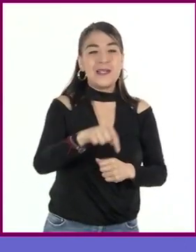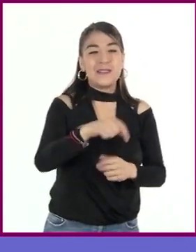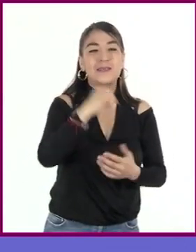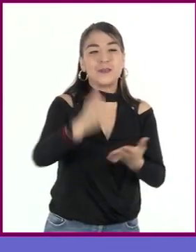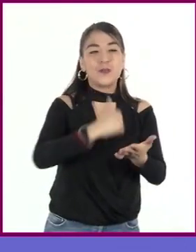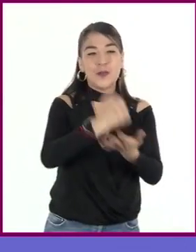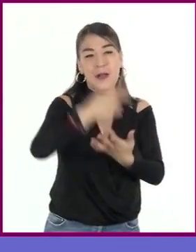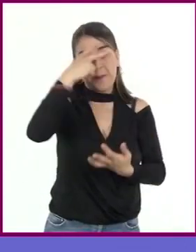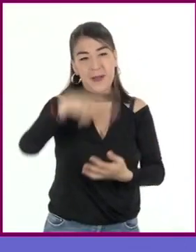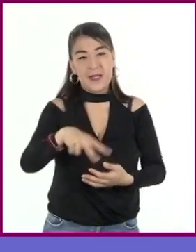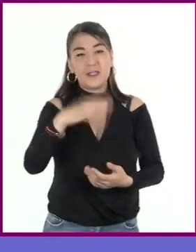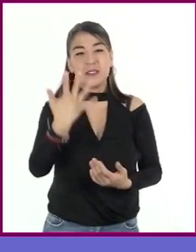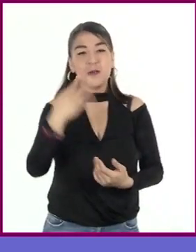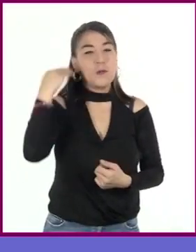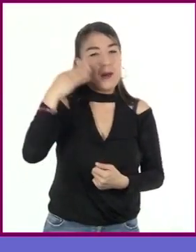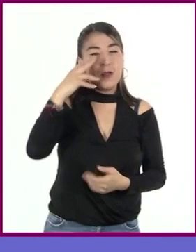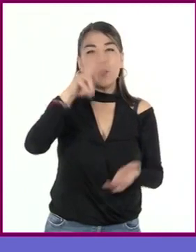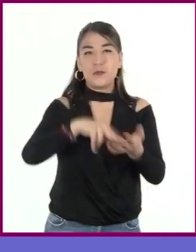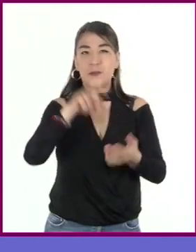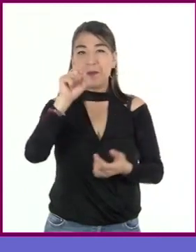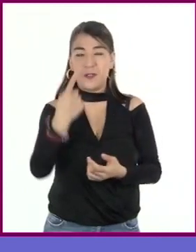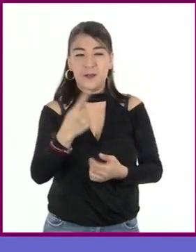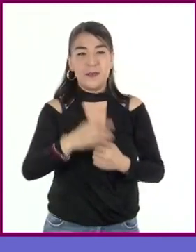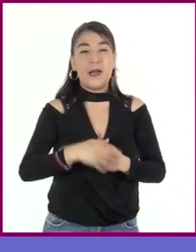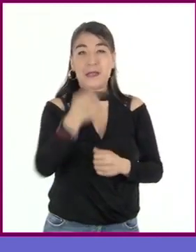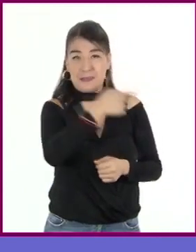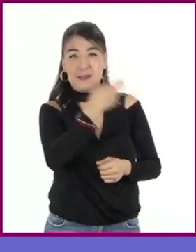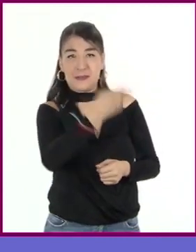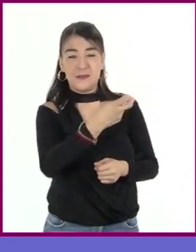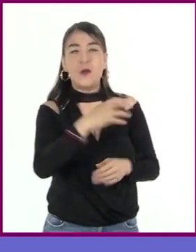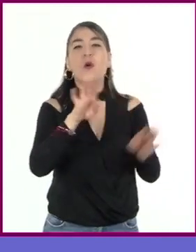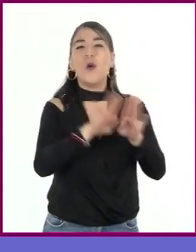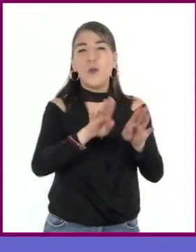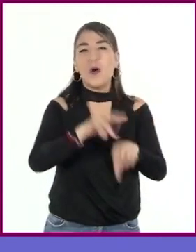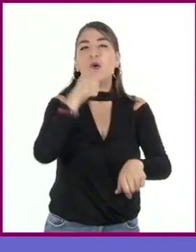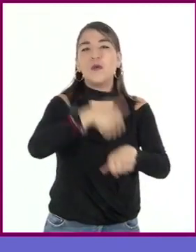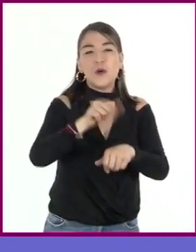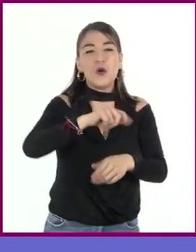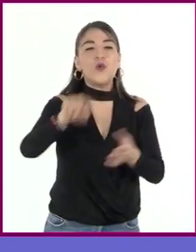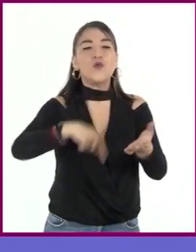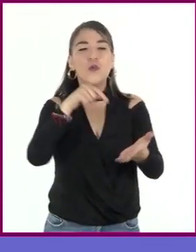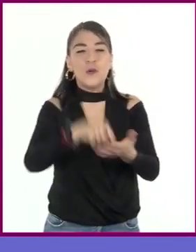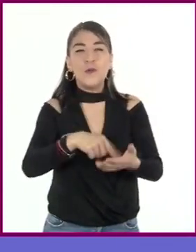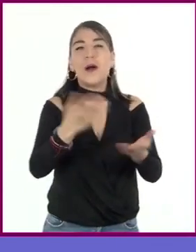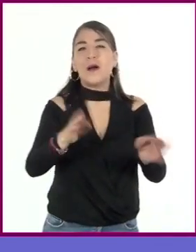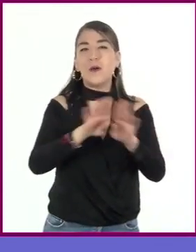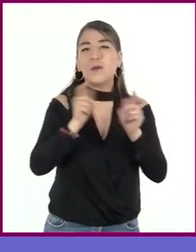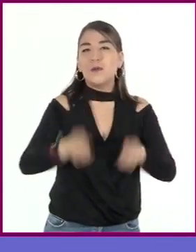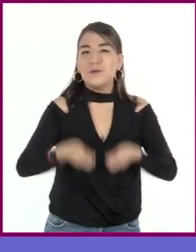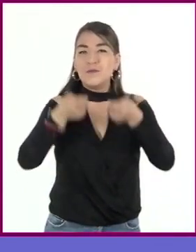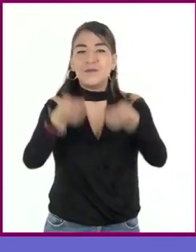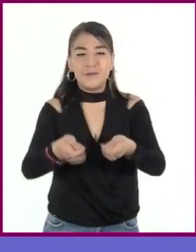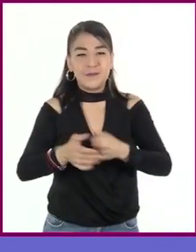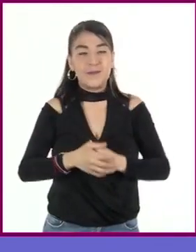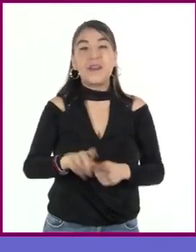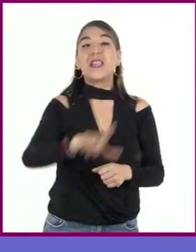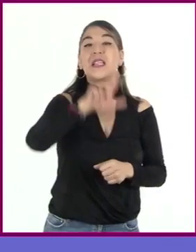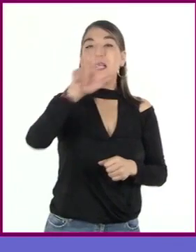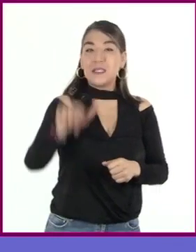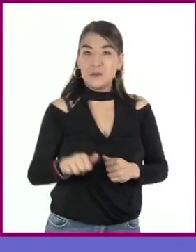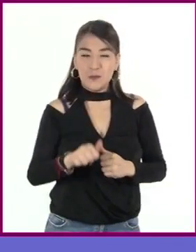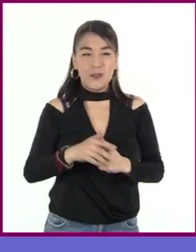marzo de 2021. ¿No, profesora? A eso se refiere con lugar y fecha de expedición. Y